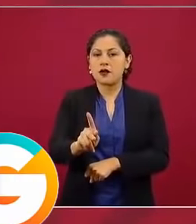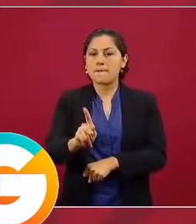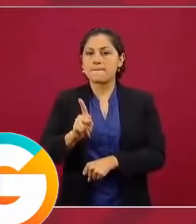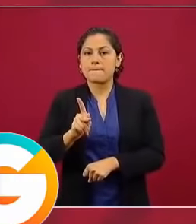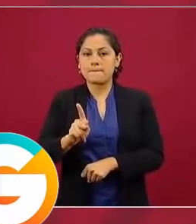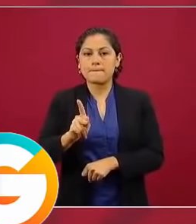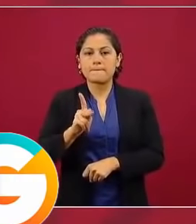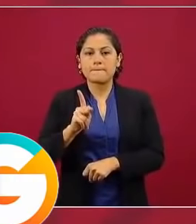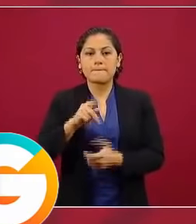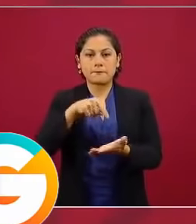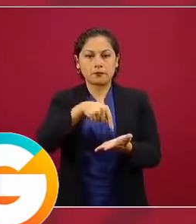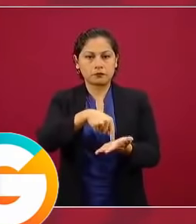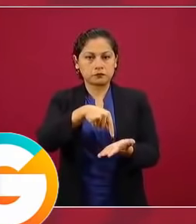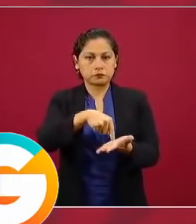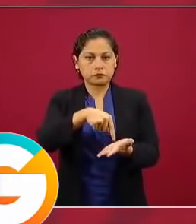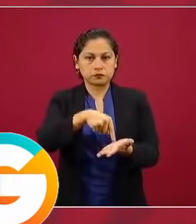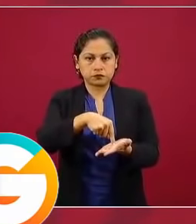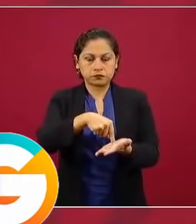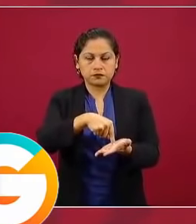la